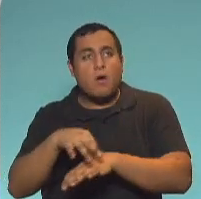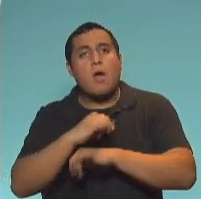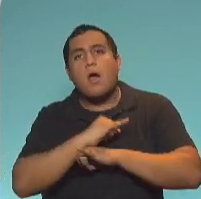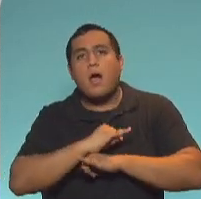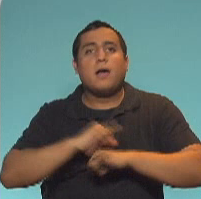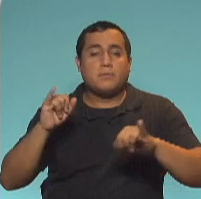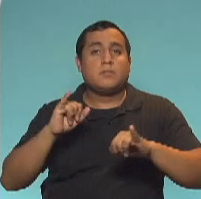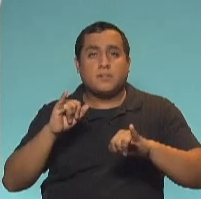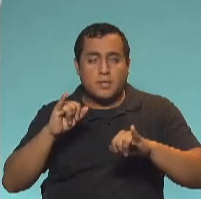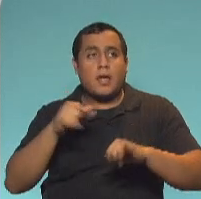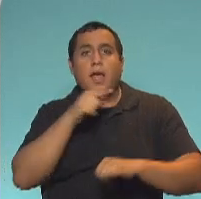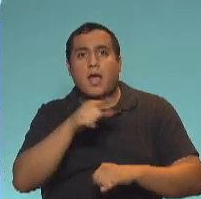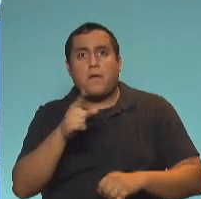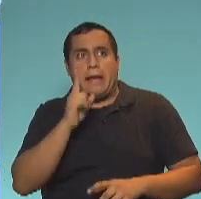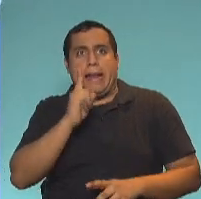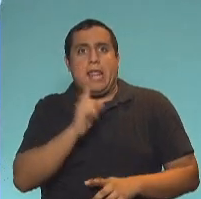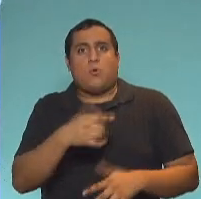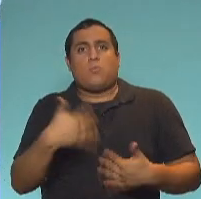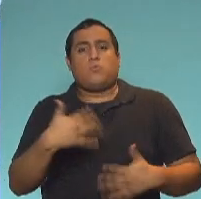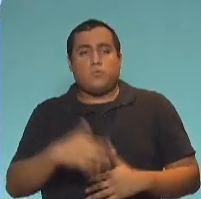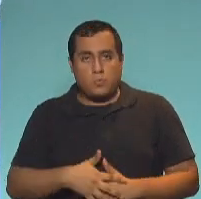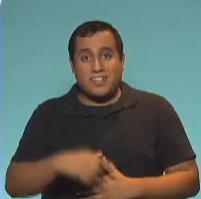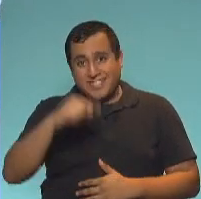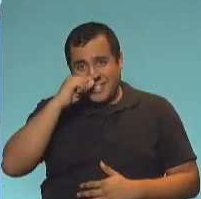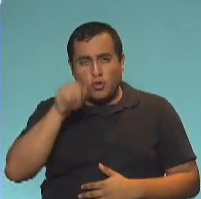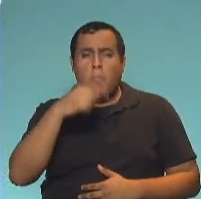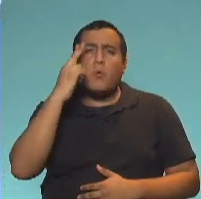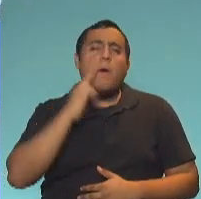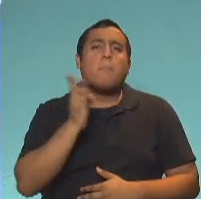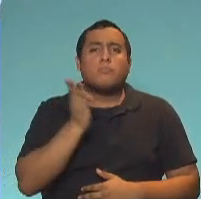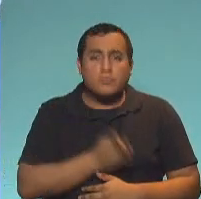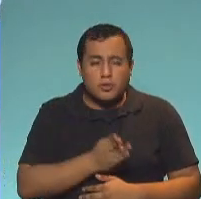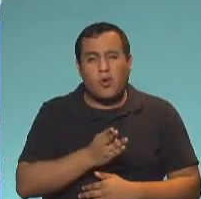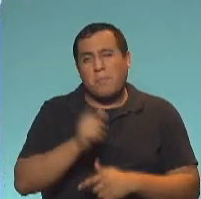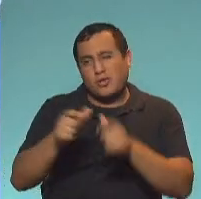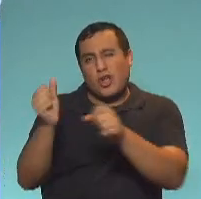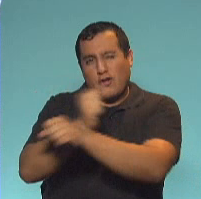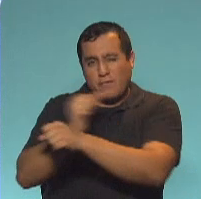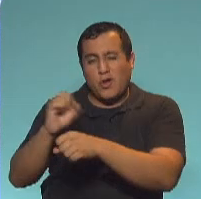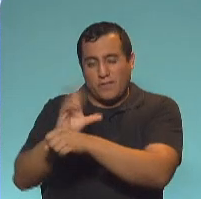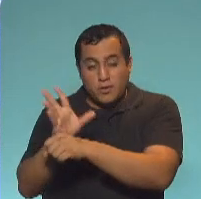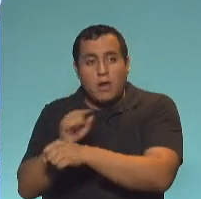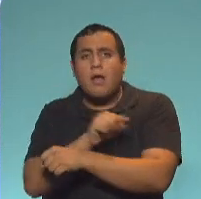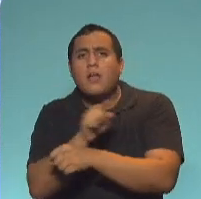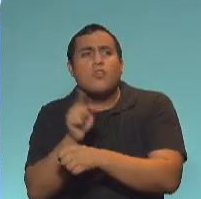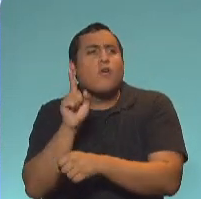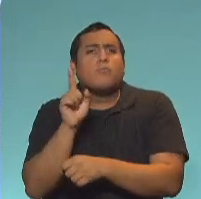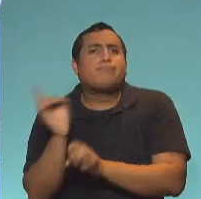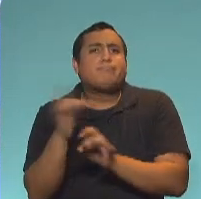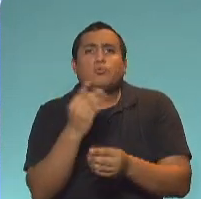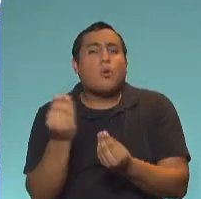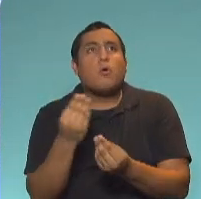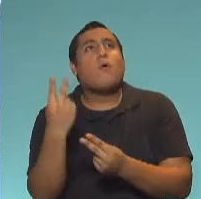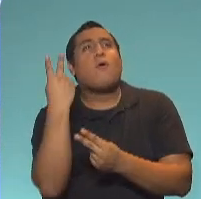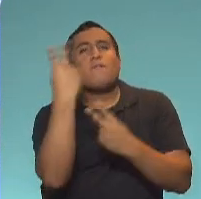haber tenido factores de riesgo 79 por ciento de los casos confirmados adquirieron la infección a partir de un viaje